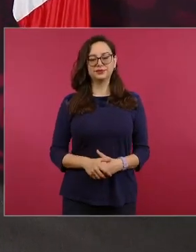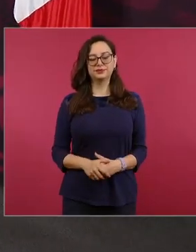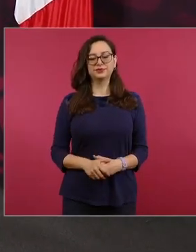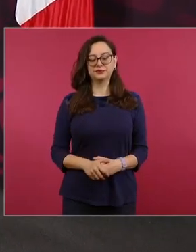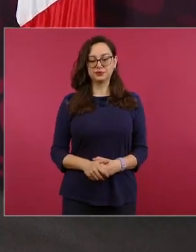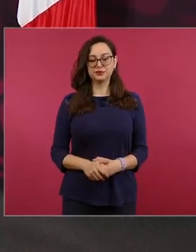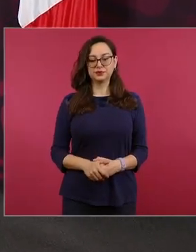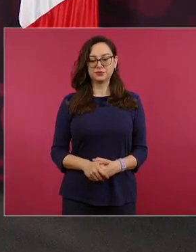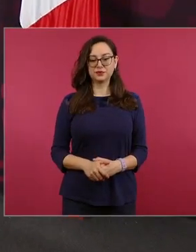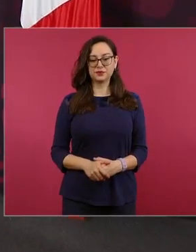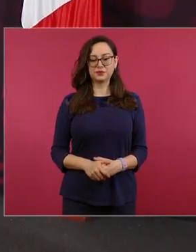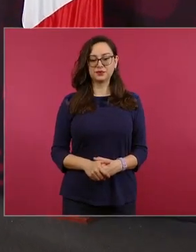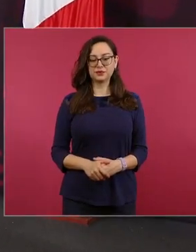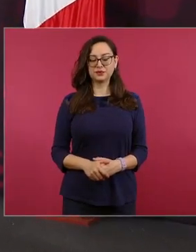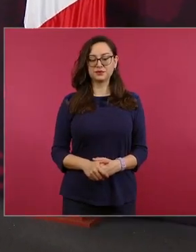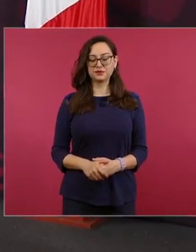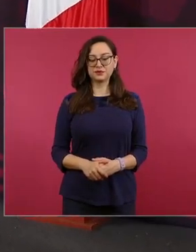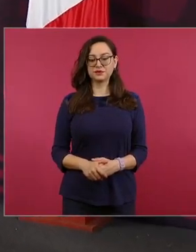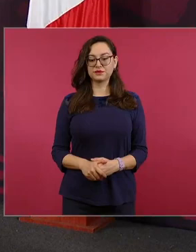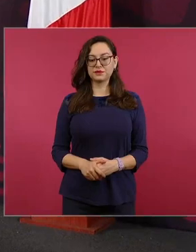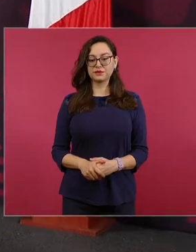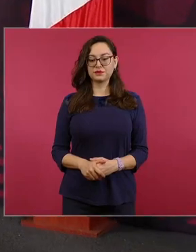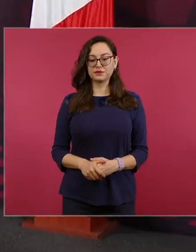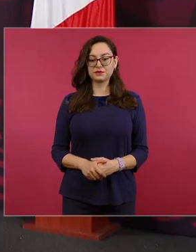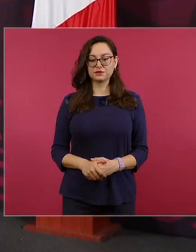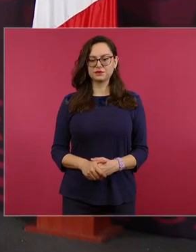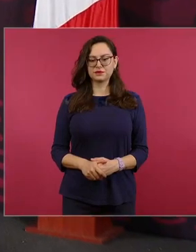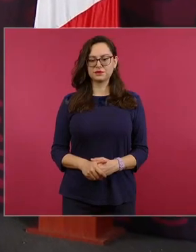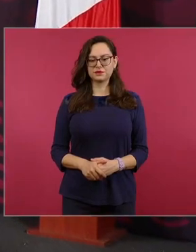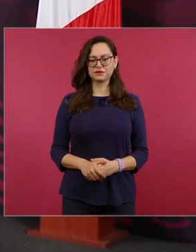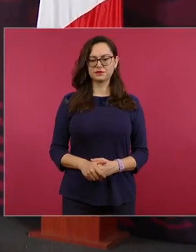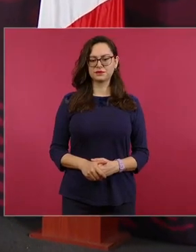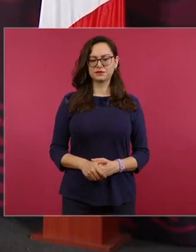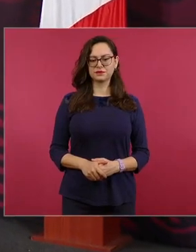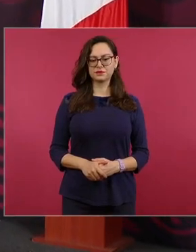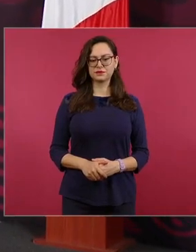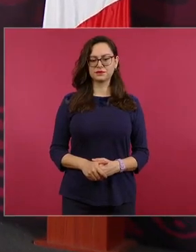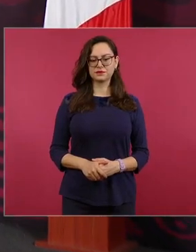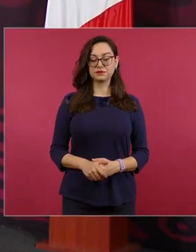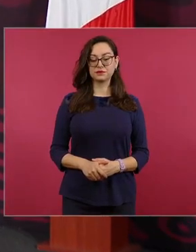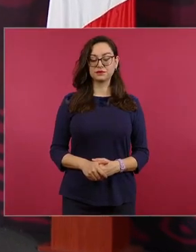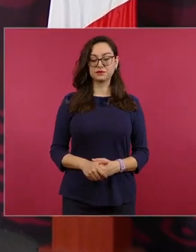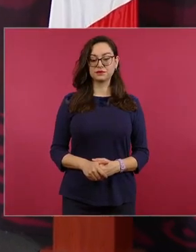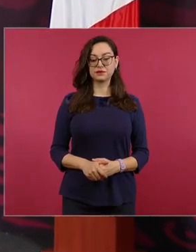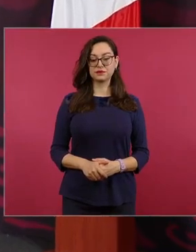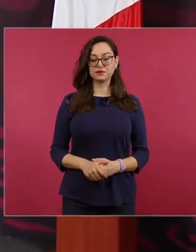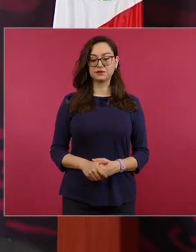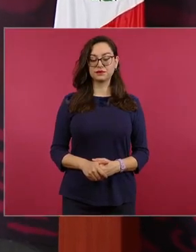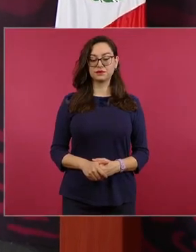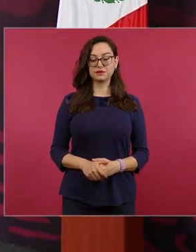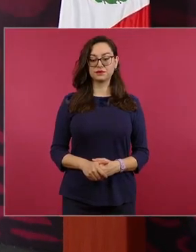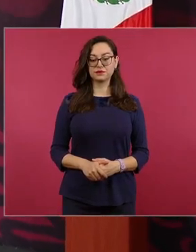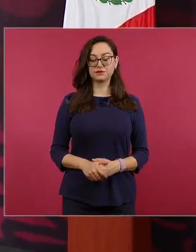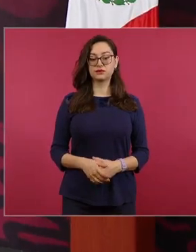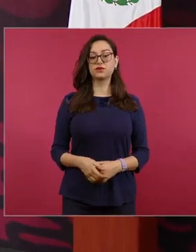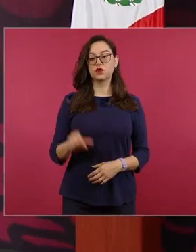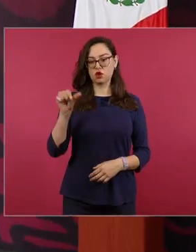Pues vamos a informar hoy. Ustedes han solicitado